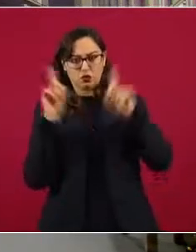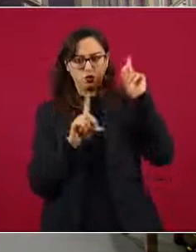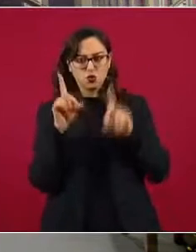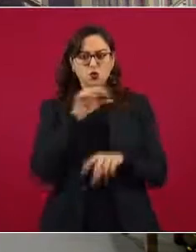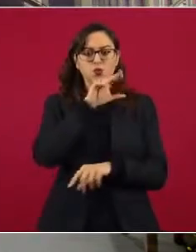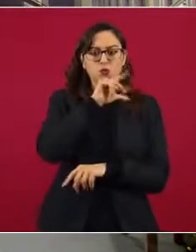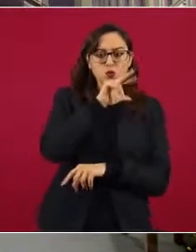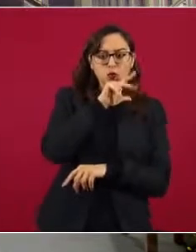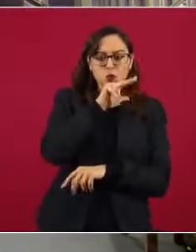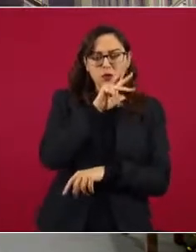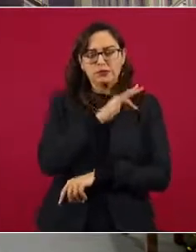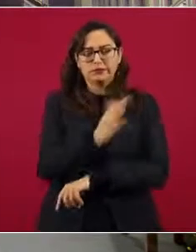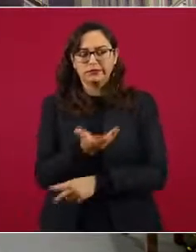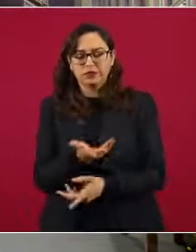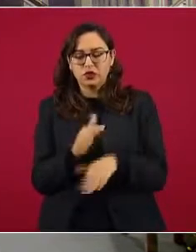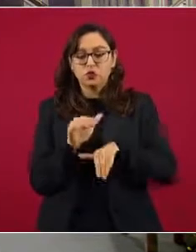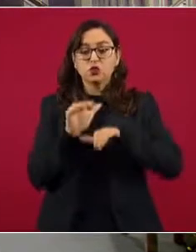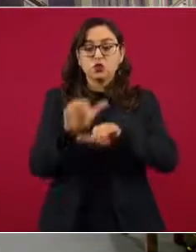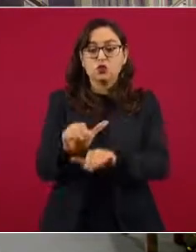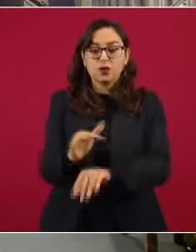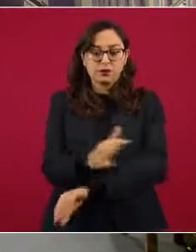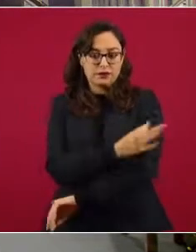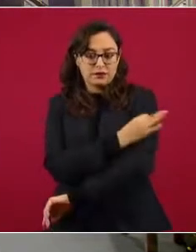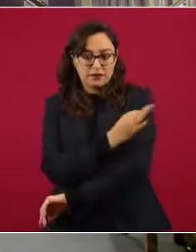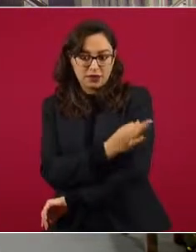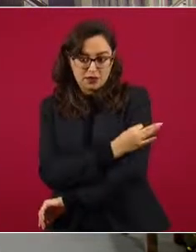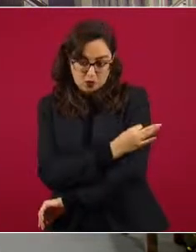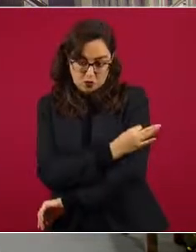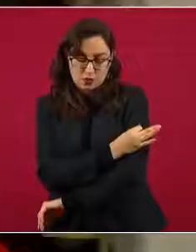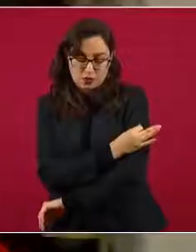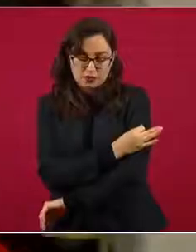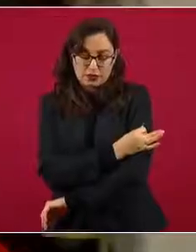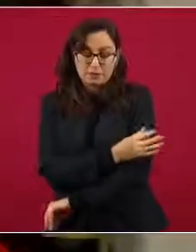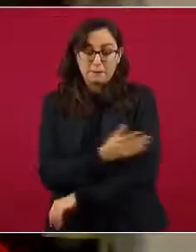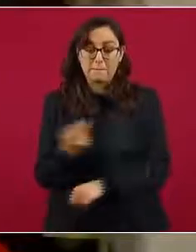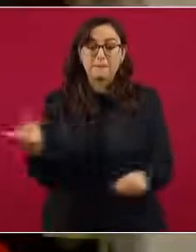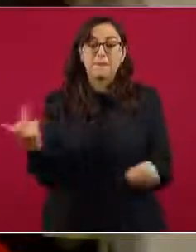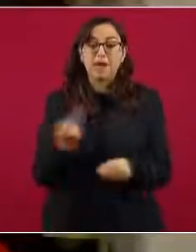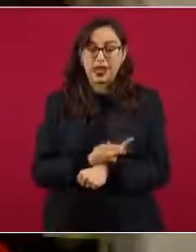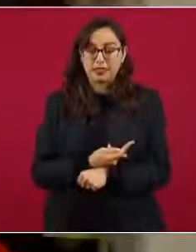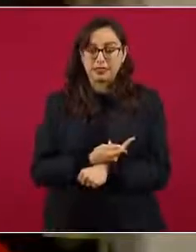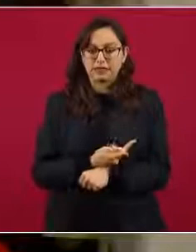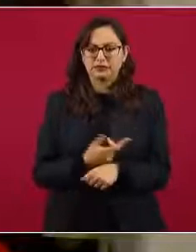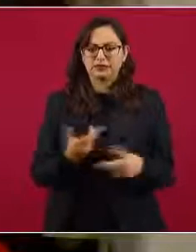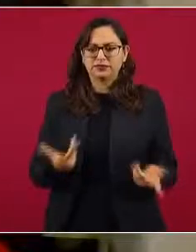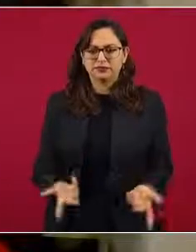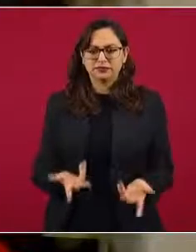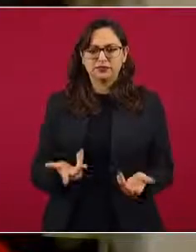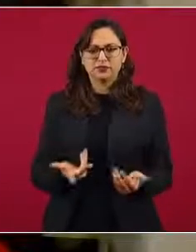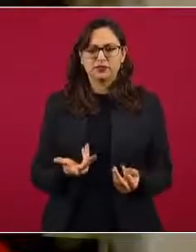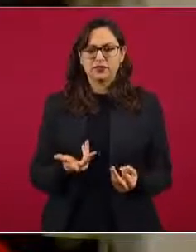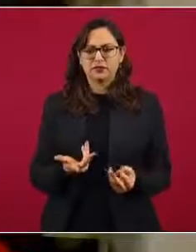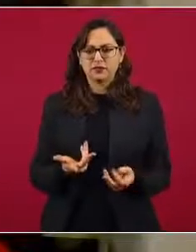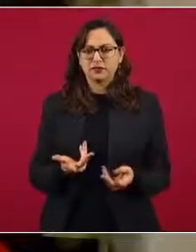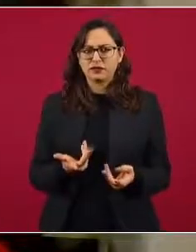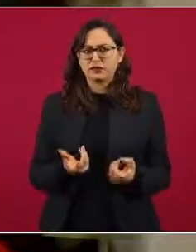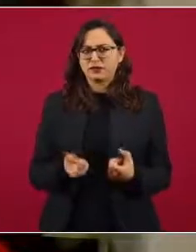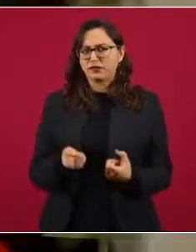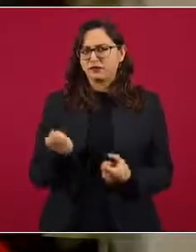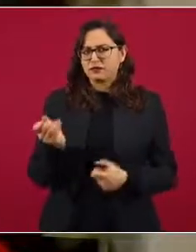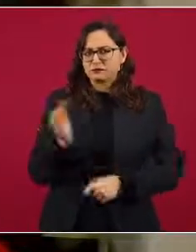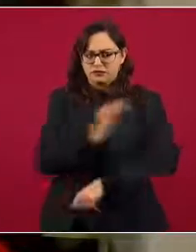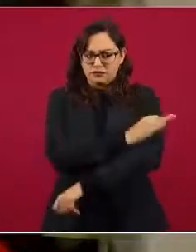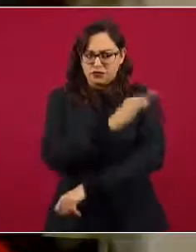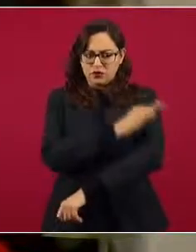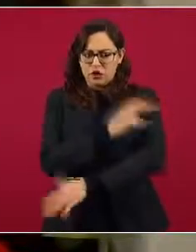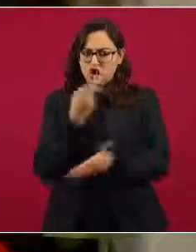viene a cambiar el aspecto de la pandemia, es, punto número uno, una doble vacunación. Habrá gente en algún momento